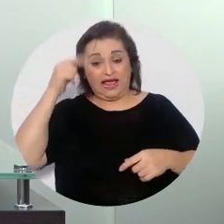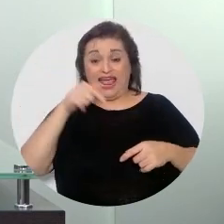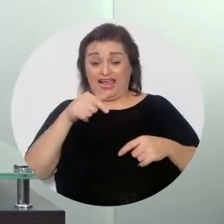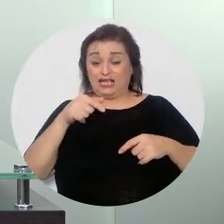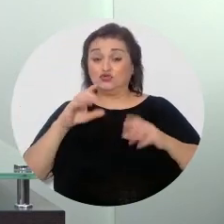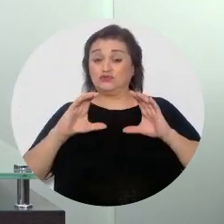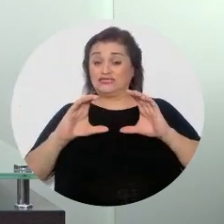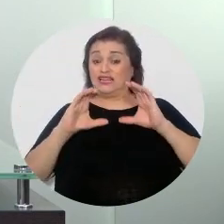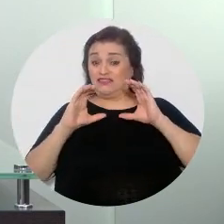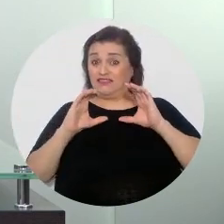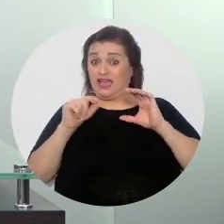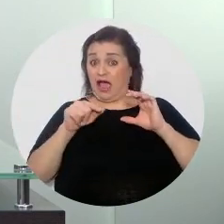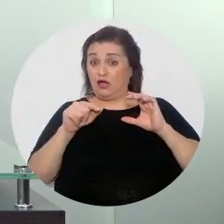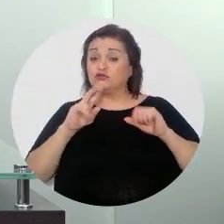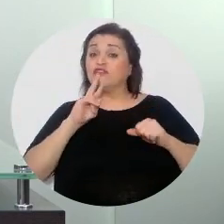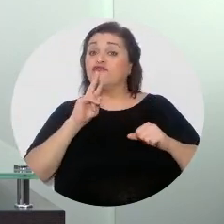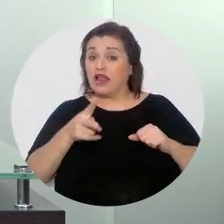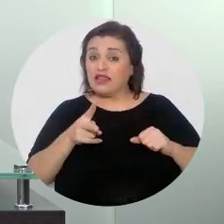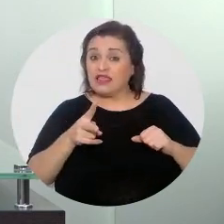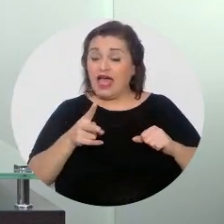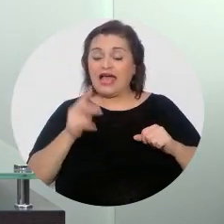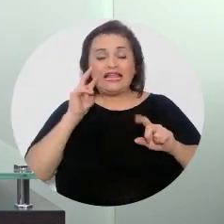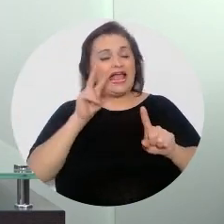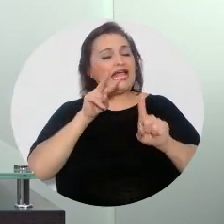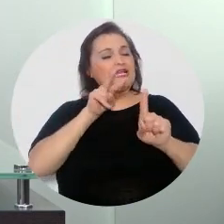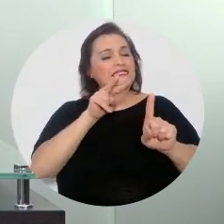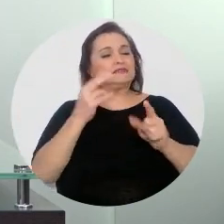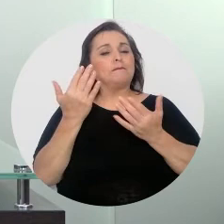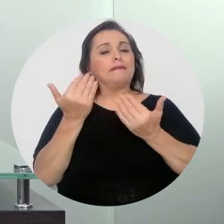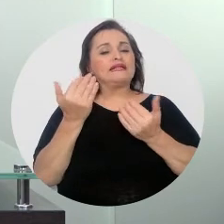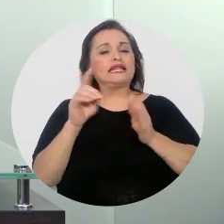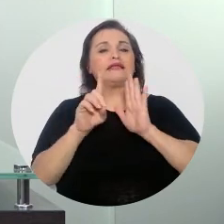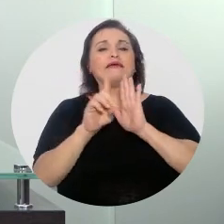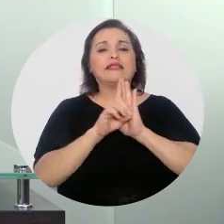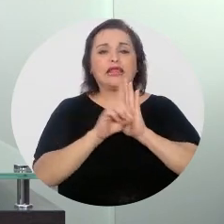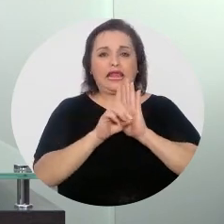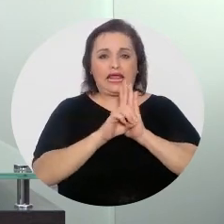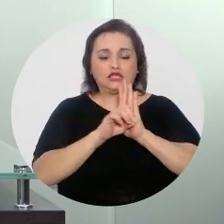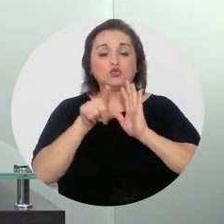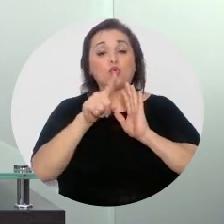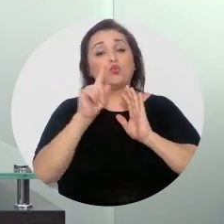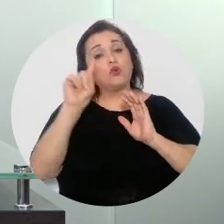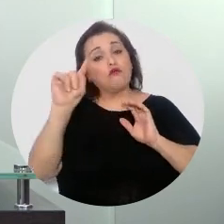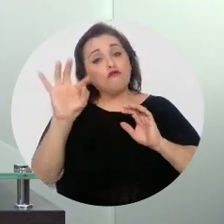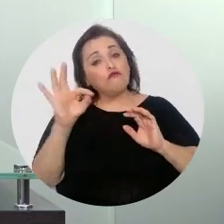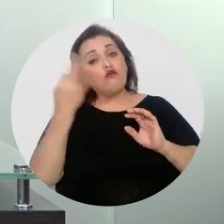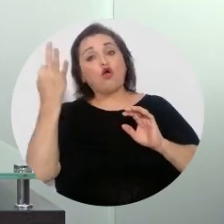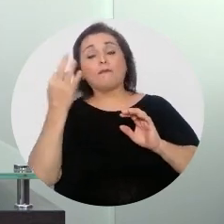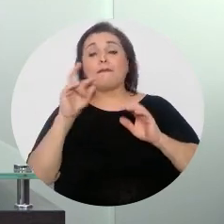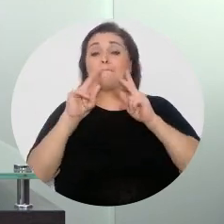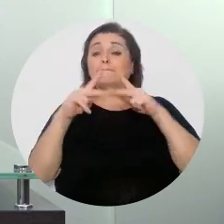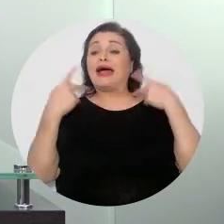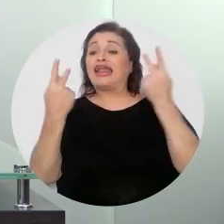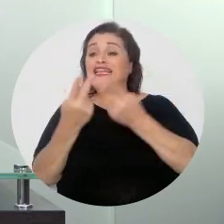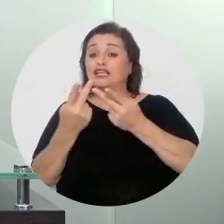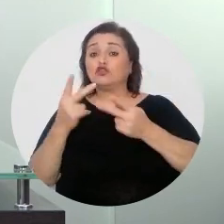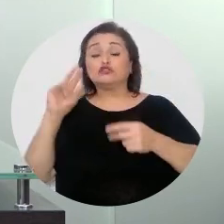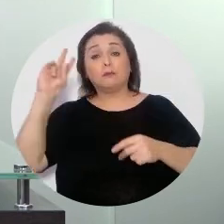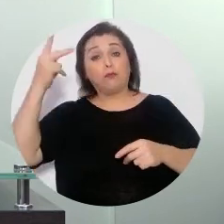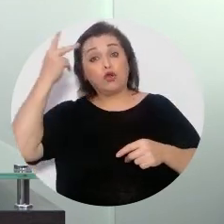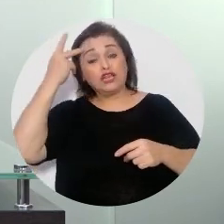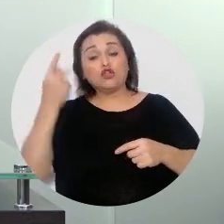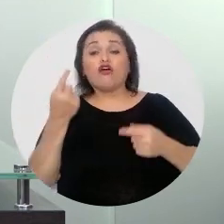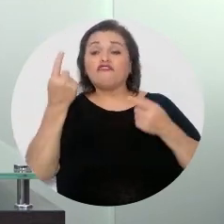política. Estos certificados de cesión en realidad son una expectativa de derecho y es una forma en que los partidos políticos se